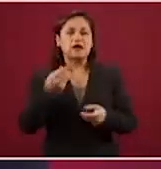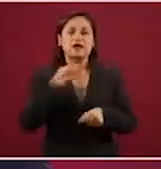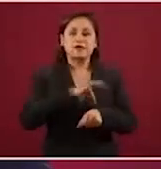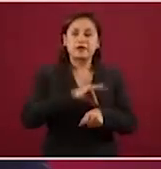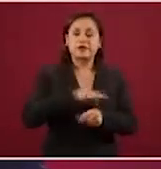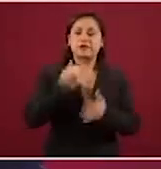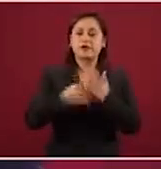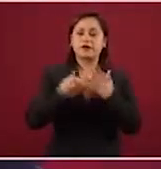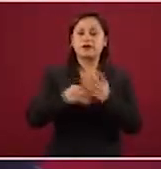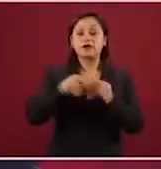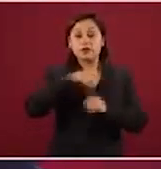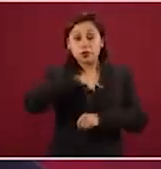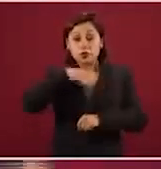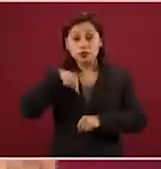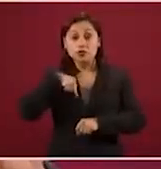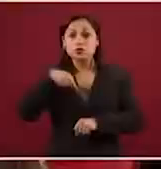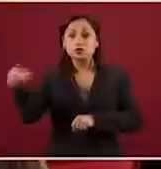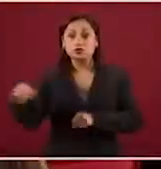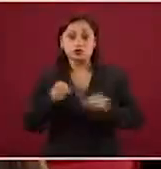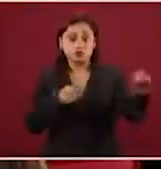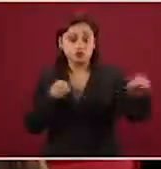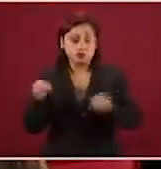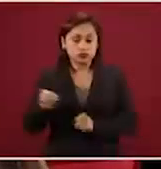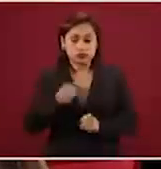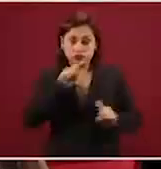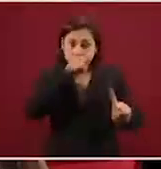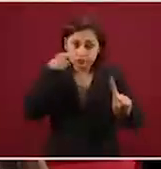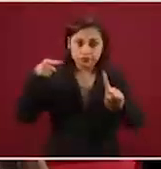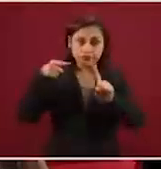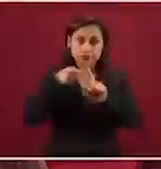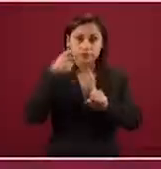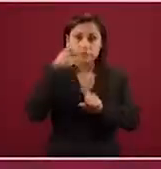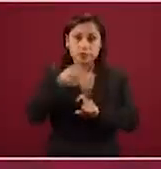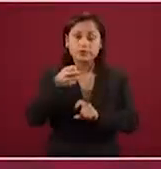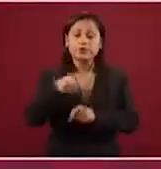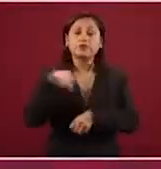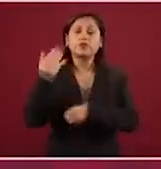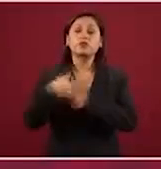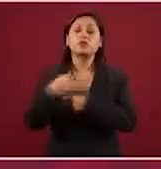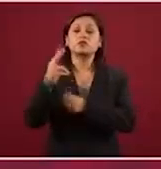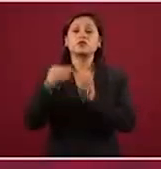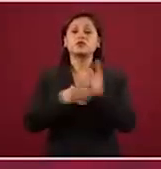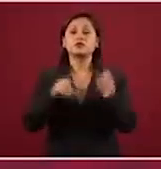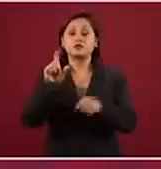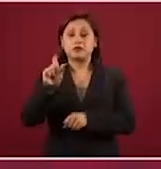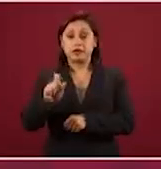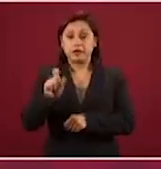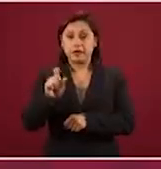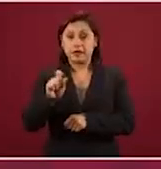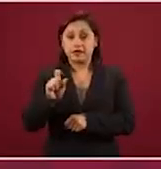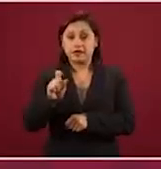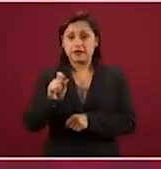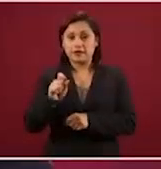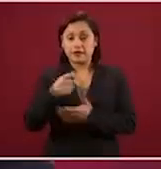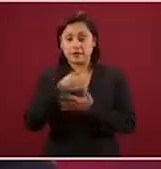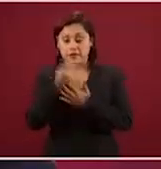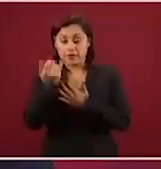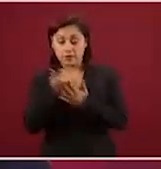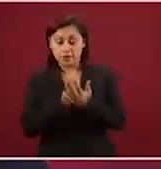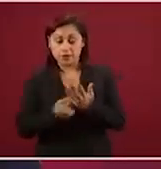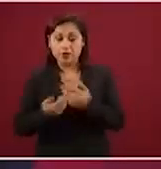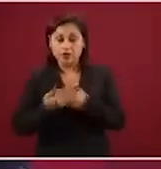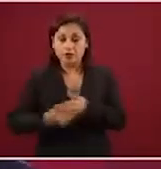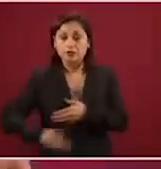nosotros el esfuerzo en lograr pasar el próximo año 2020 en el inicio de este de este proyecto de